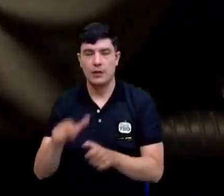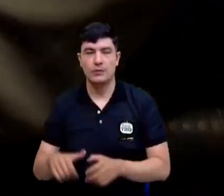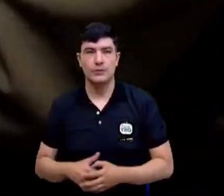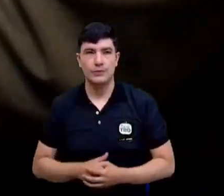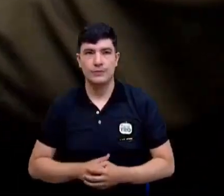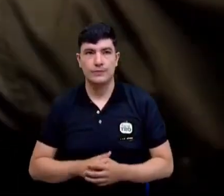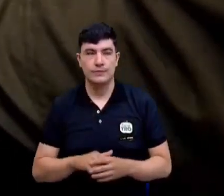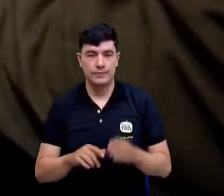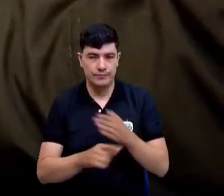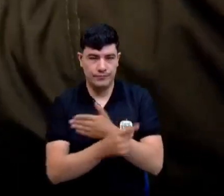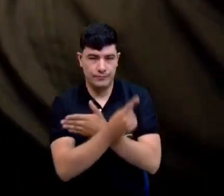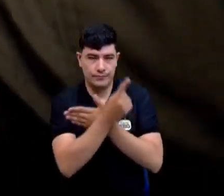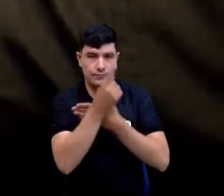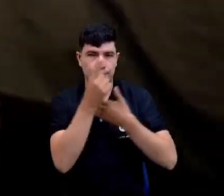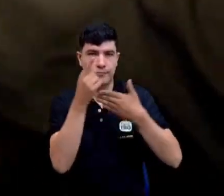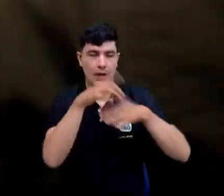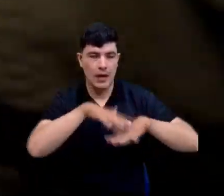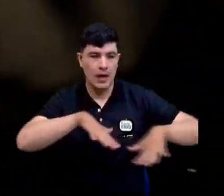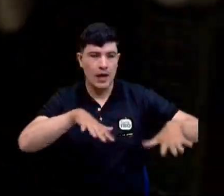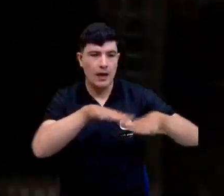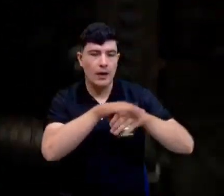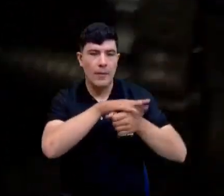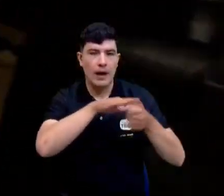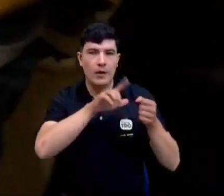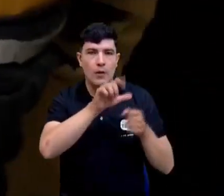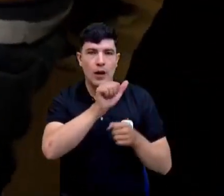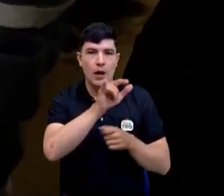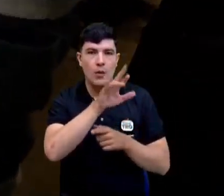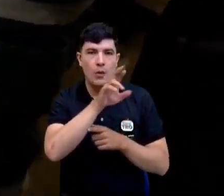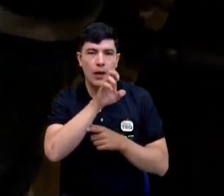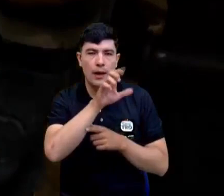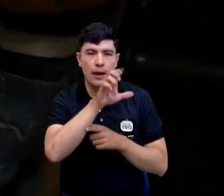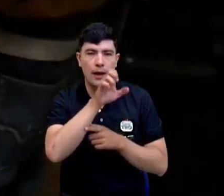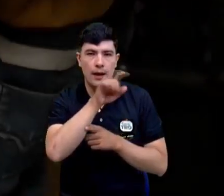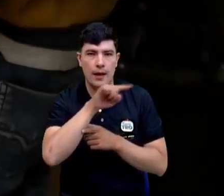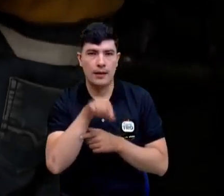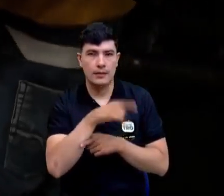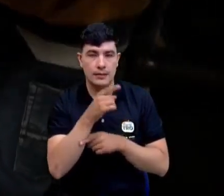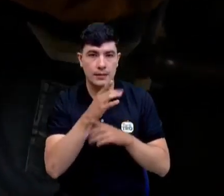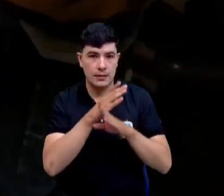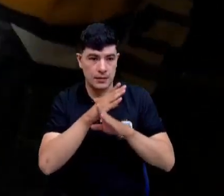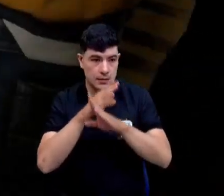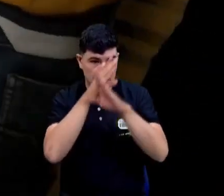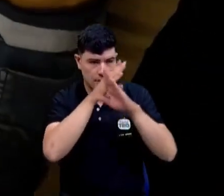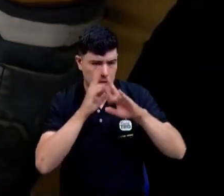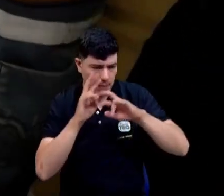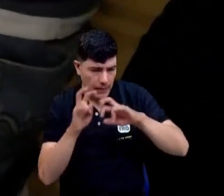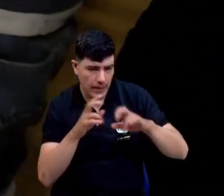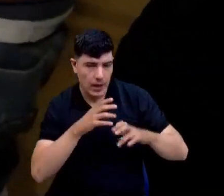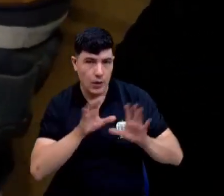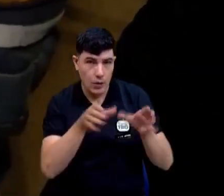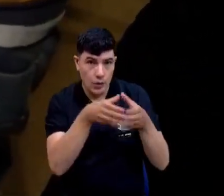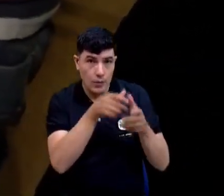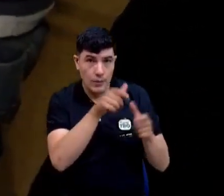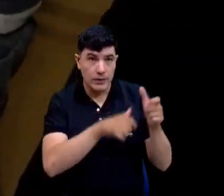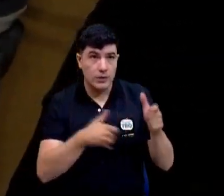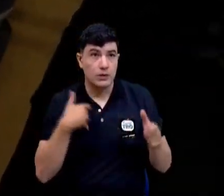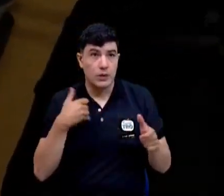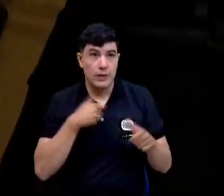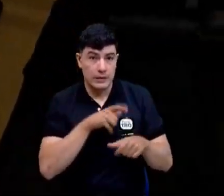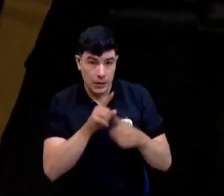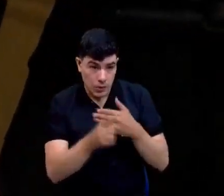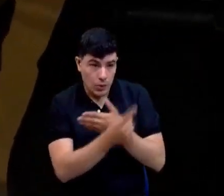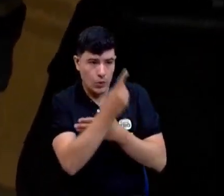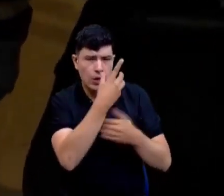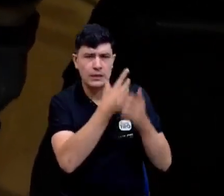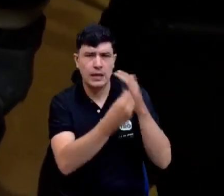una de la madrugada, en el sector oriental, en el barrio Laureles, casi el último de Florida Blanca, en medio del registro de un grupo de jóvenes que se encontraban a esa hora en las